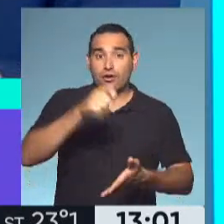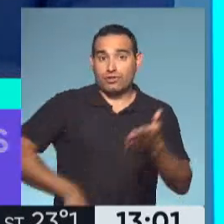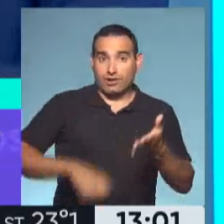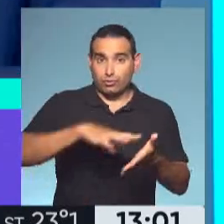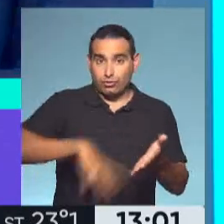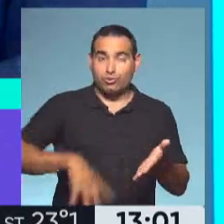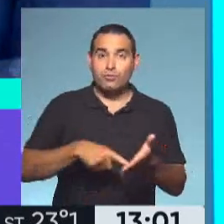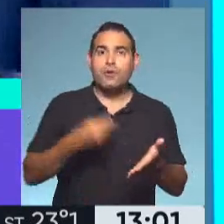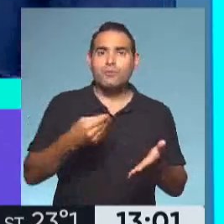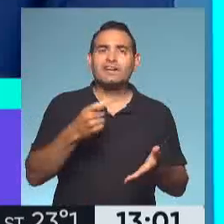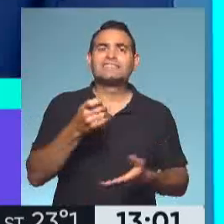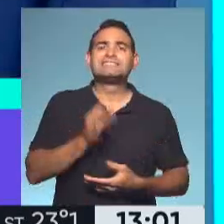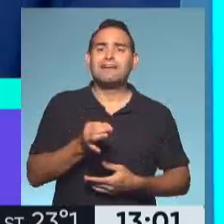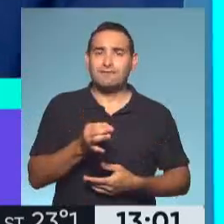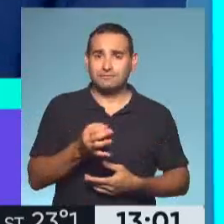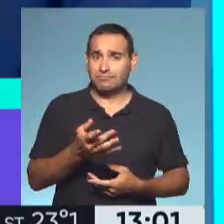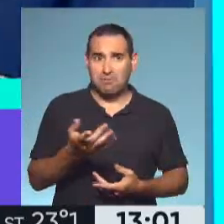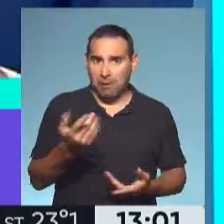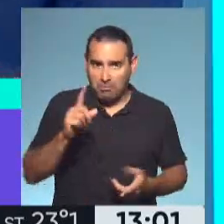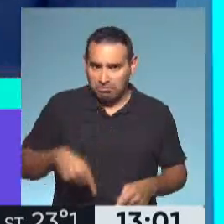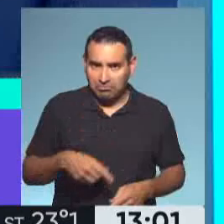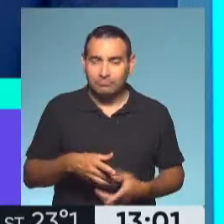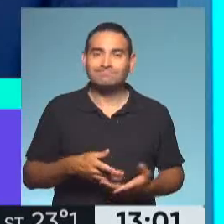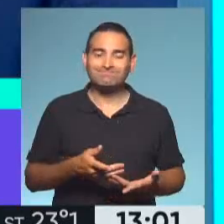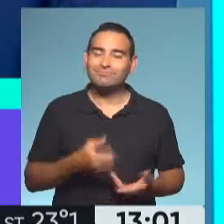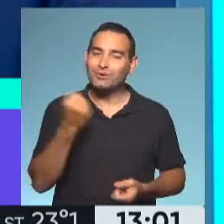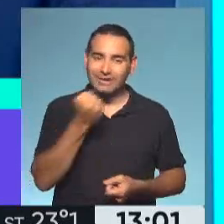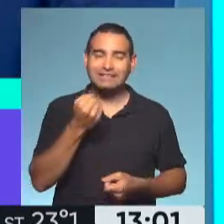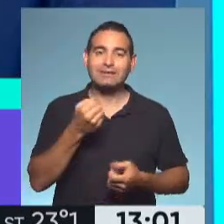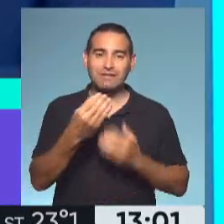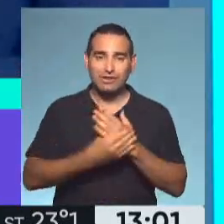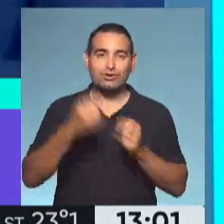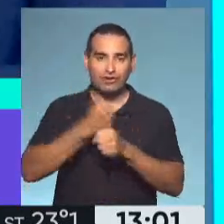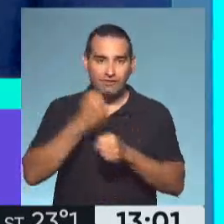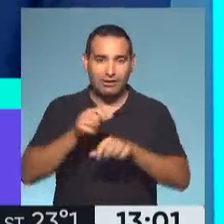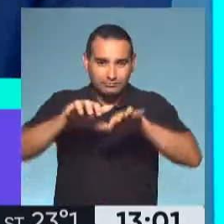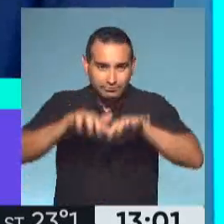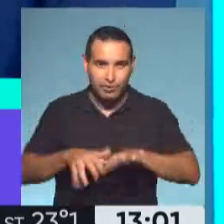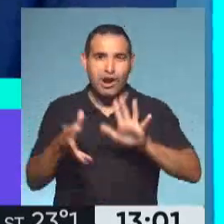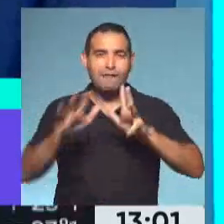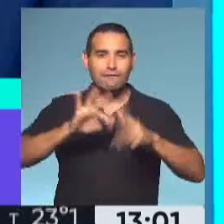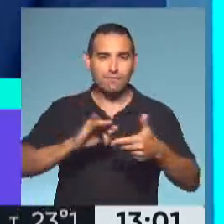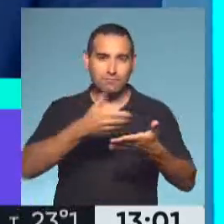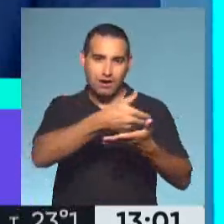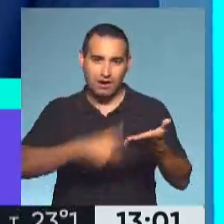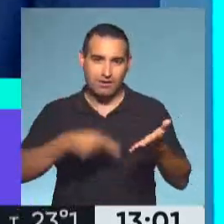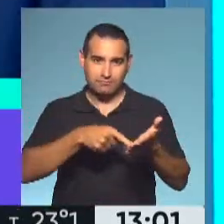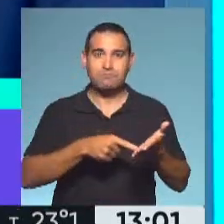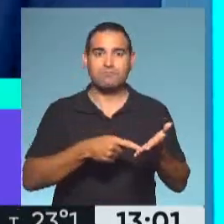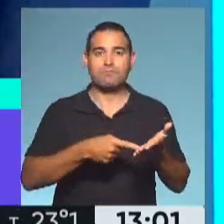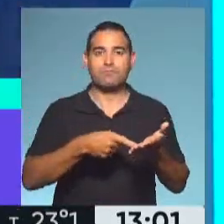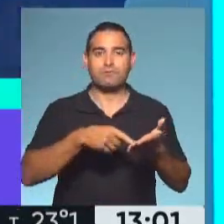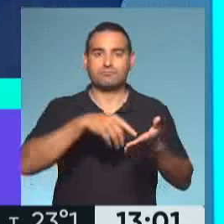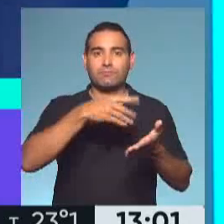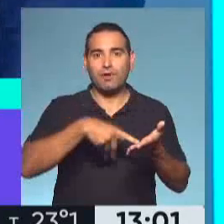Porque ¿quién conoce un contrato de trabajo? Nadie. Bueno, está trabajando el Ministerio de Trabajo en un modelo para aportarlo y bueno,